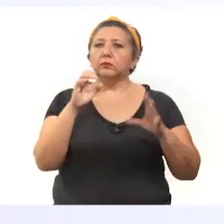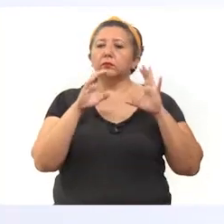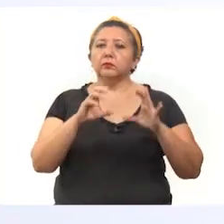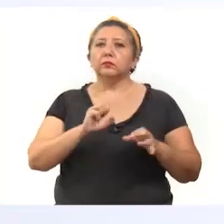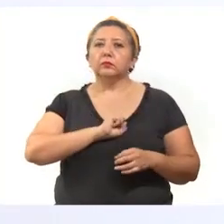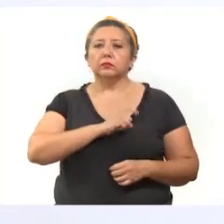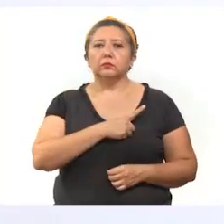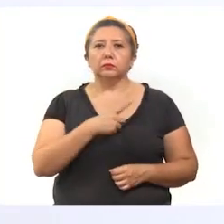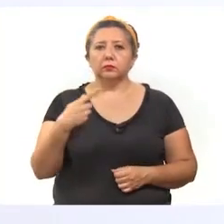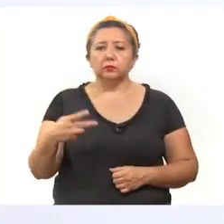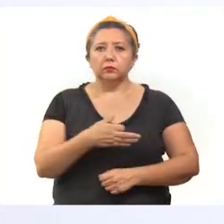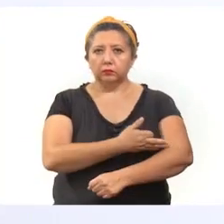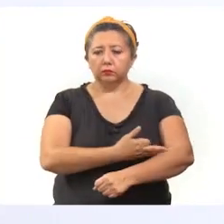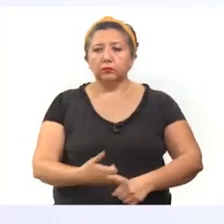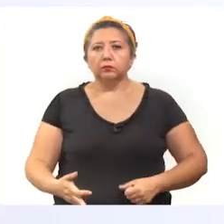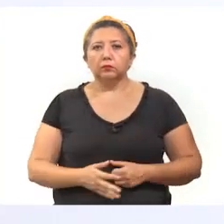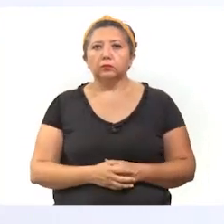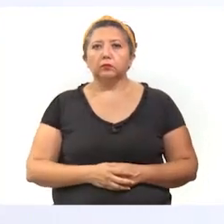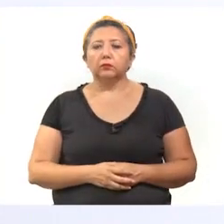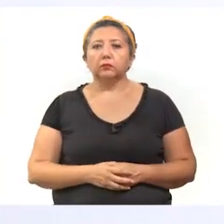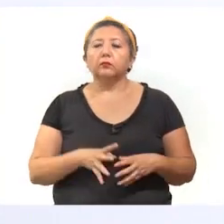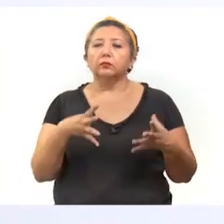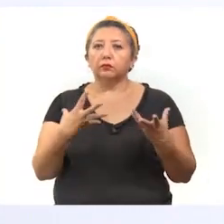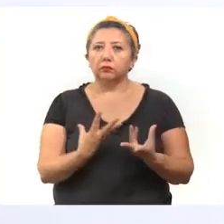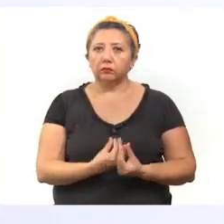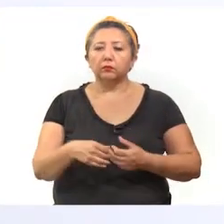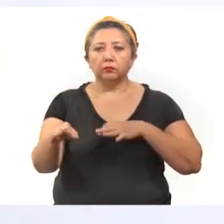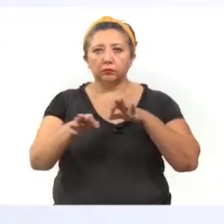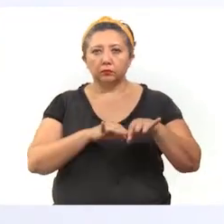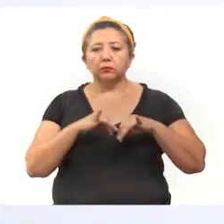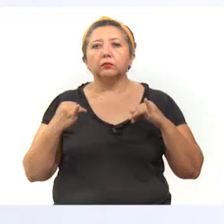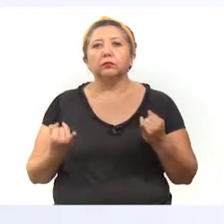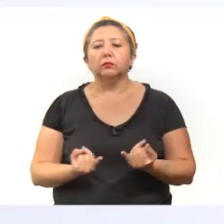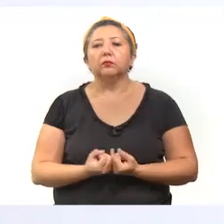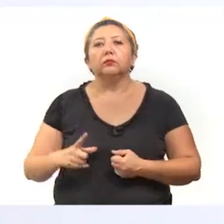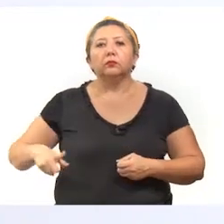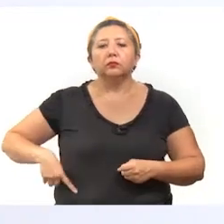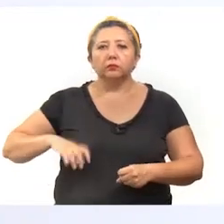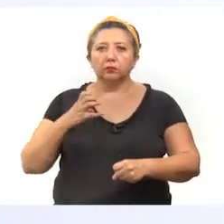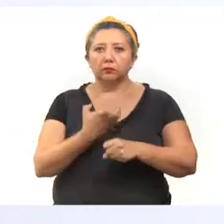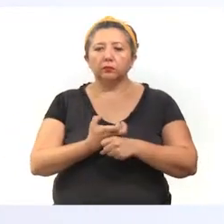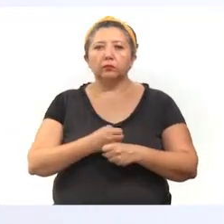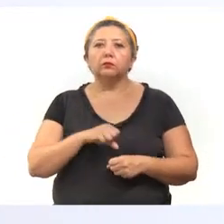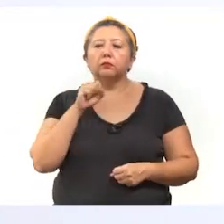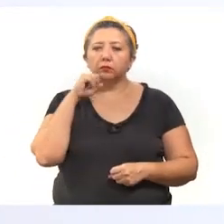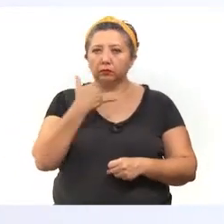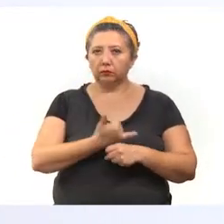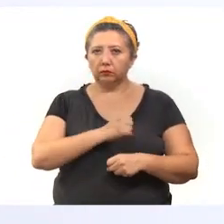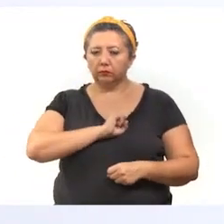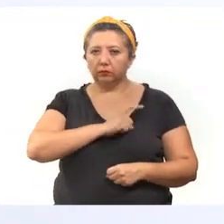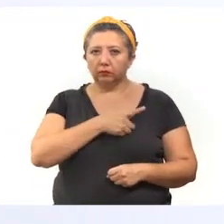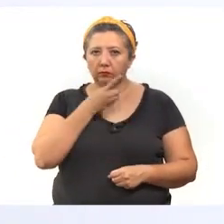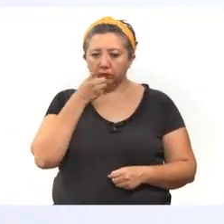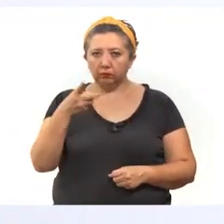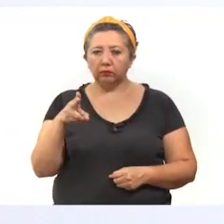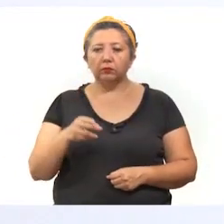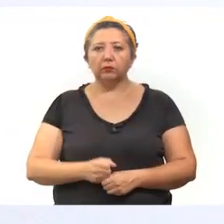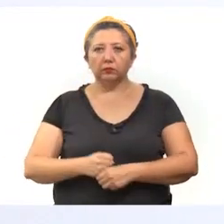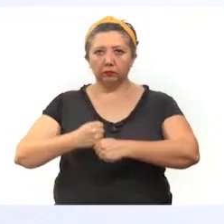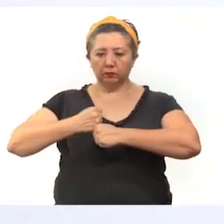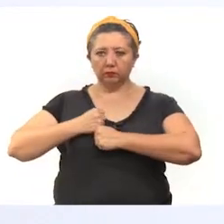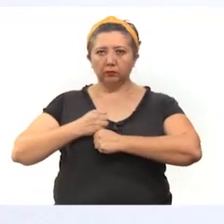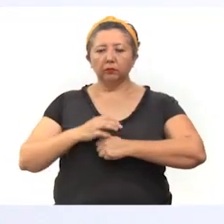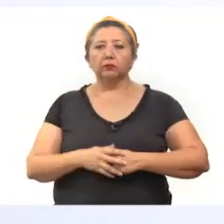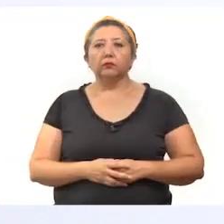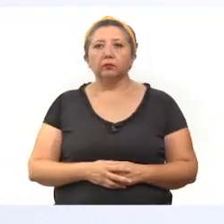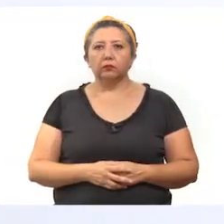sin temor para proteger nuestra salud y la de nuestras familias. Estamos trabajando de manera conjunta el Gobierno del Estado, la Secretaría del